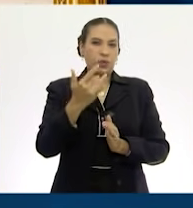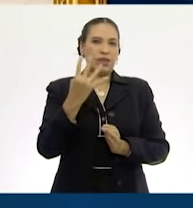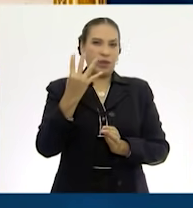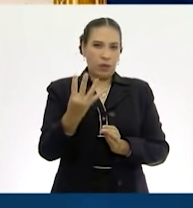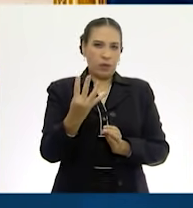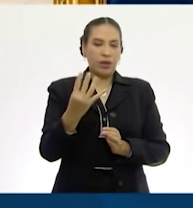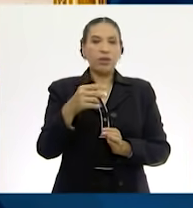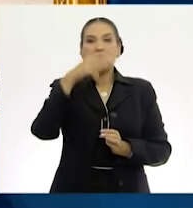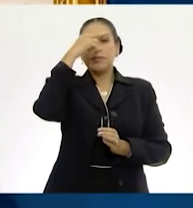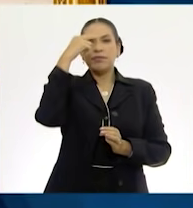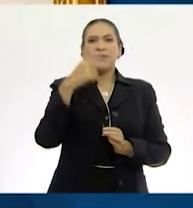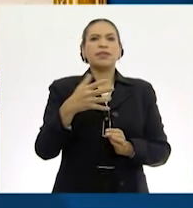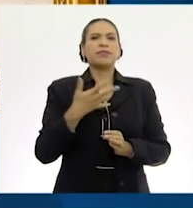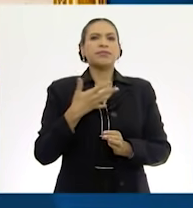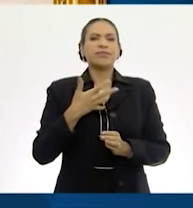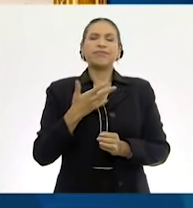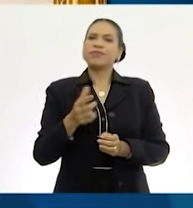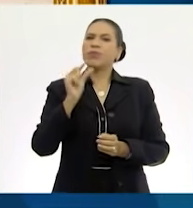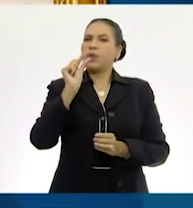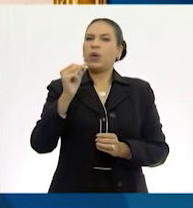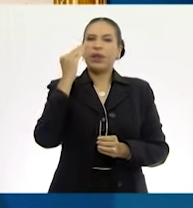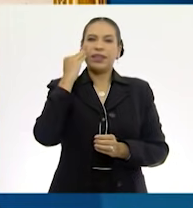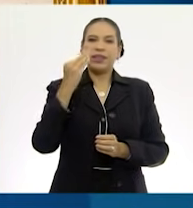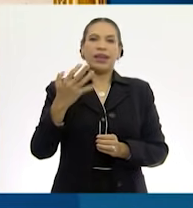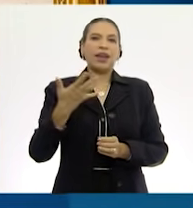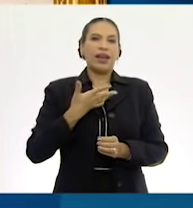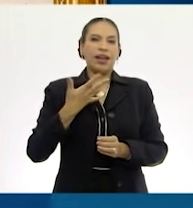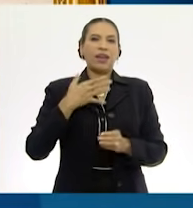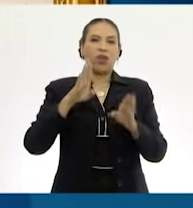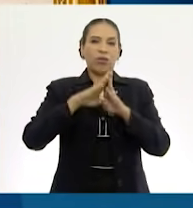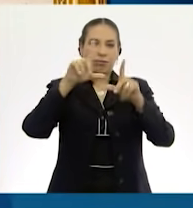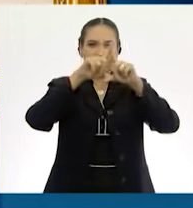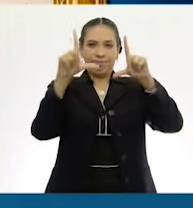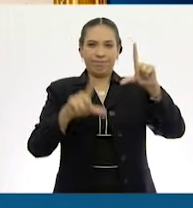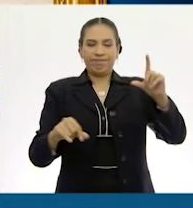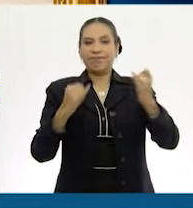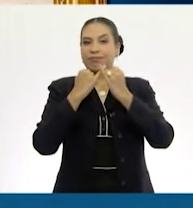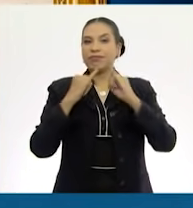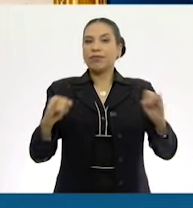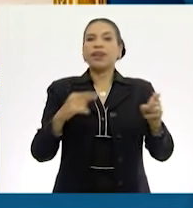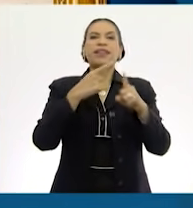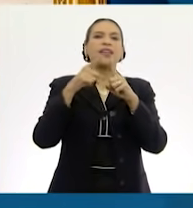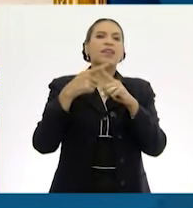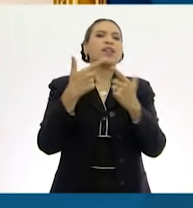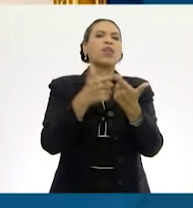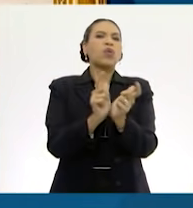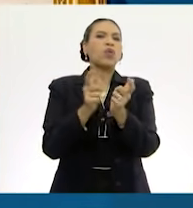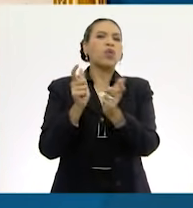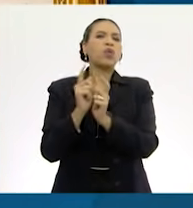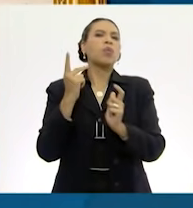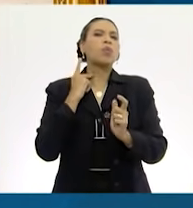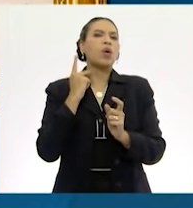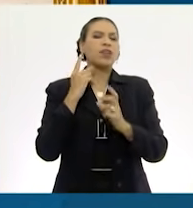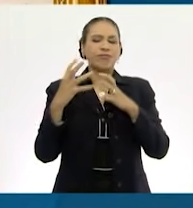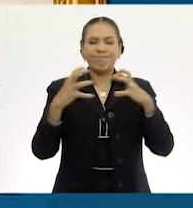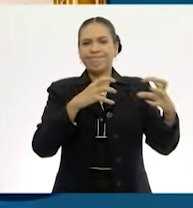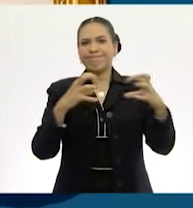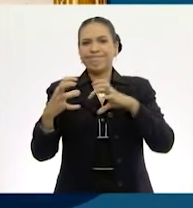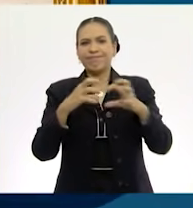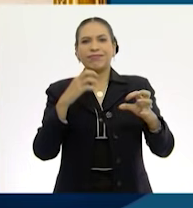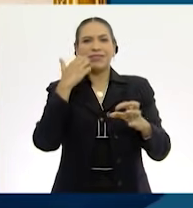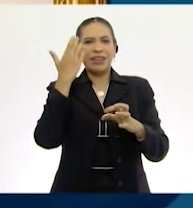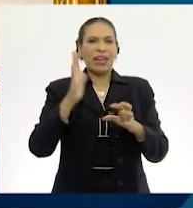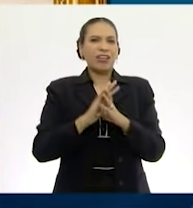1854 México llevaba realmente poco tiempo de existir como nación independiente y los diferentes grupos políticos que se disputaban el